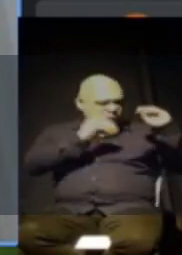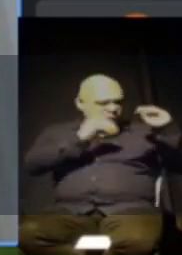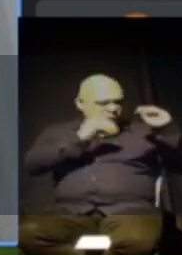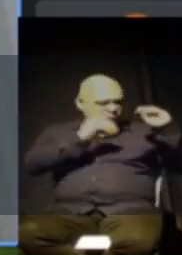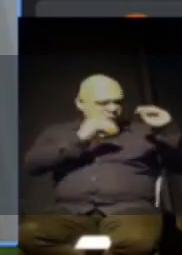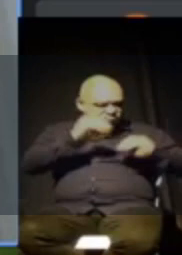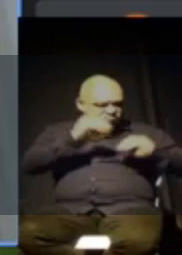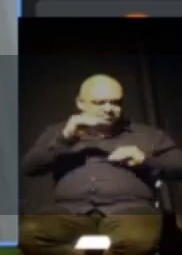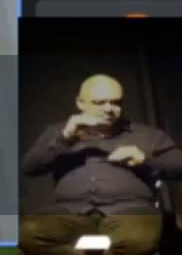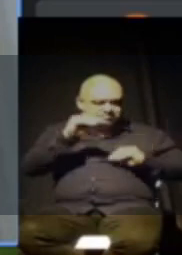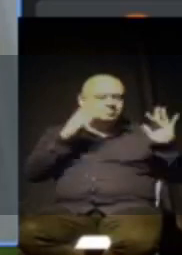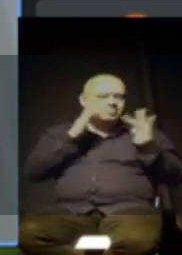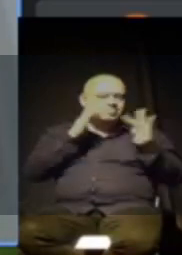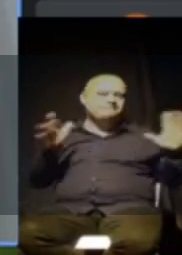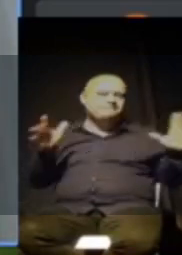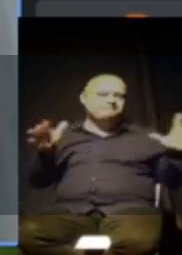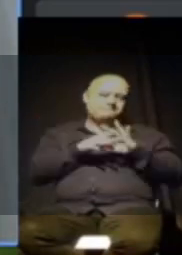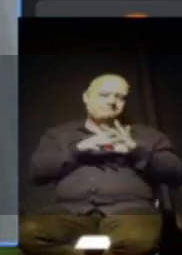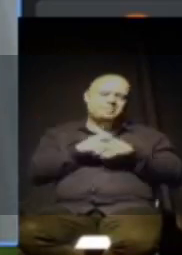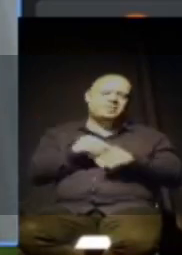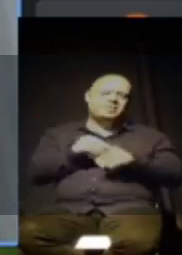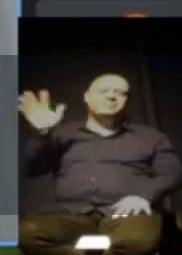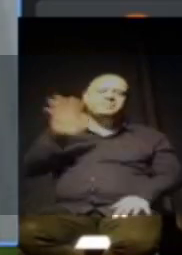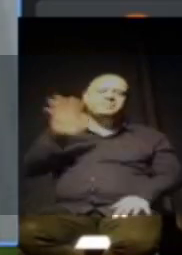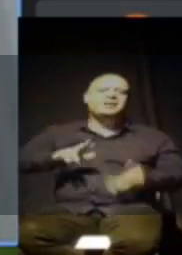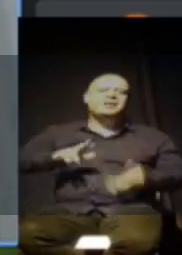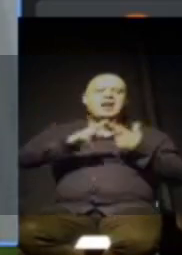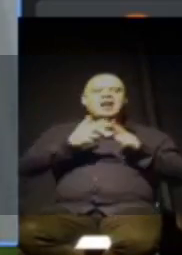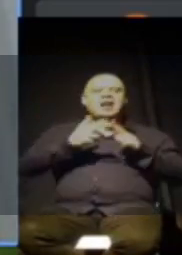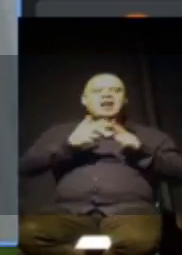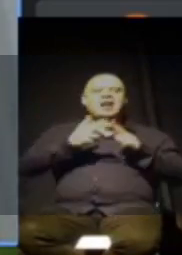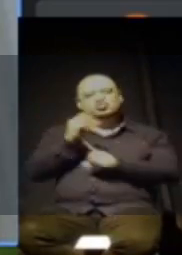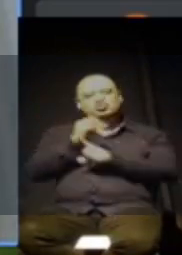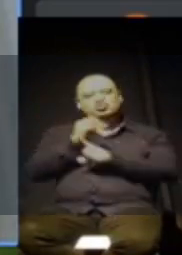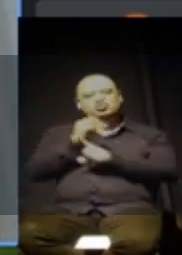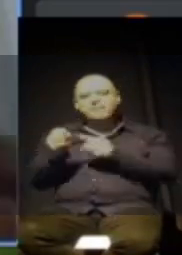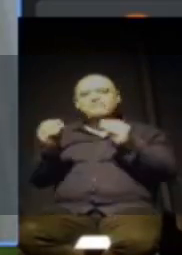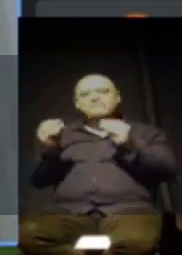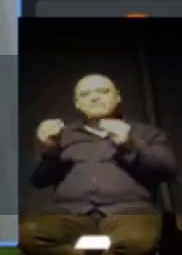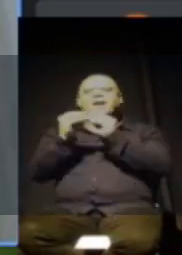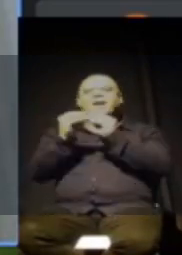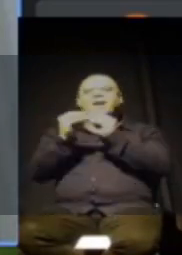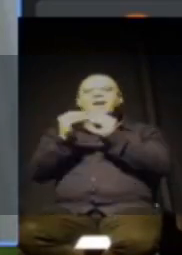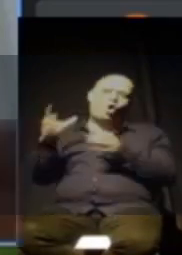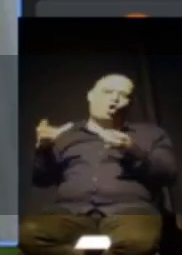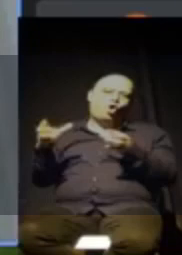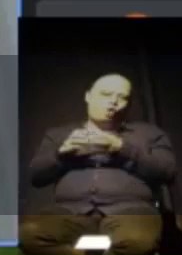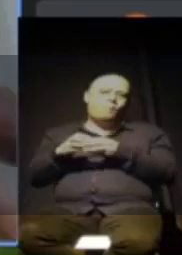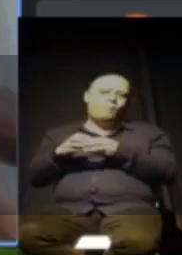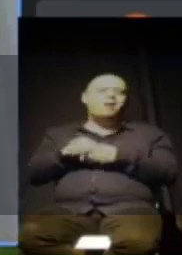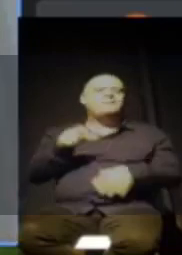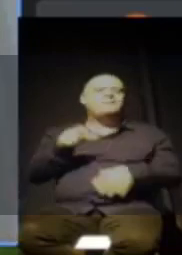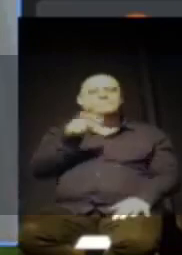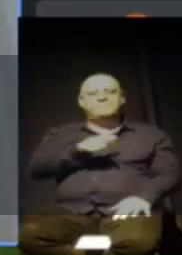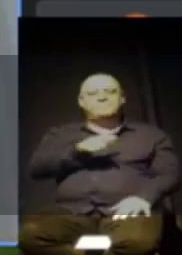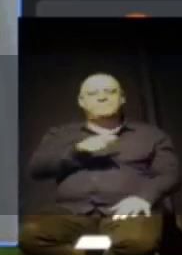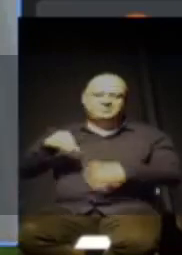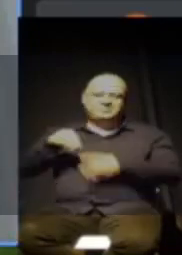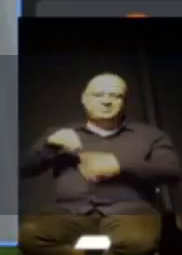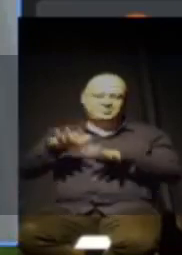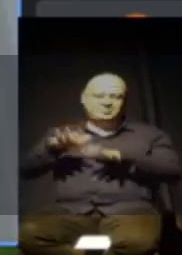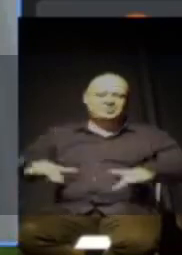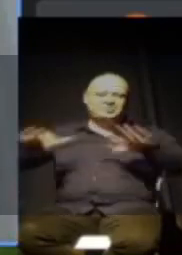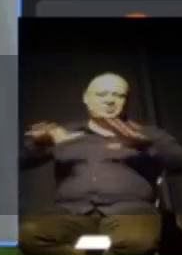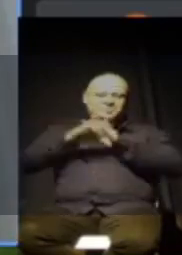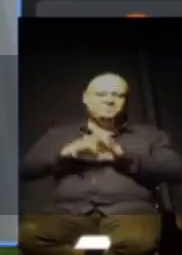estructurar el conjunto de las relaciones sociales, políticas e interpersonales entre grupos humanos fenotípicamente